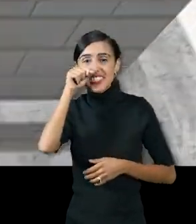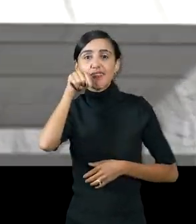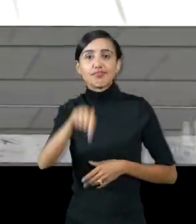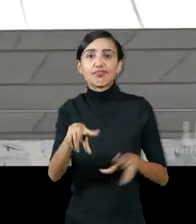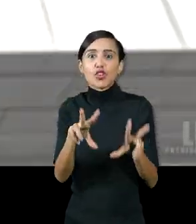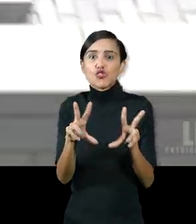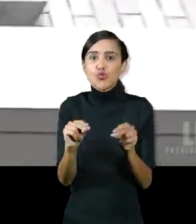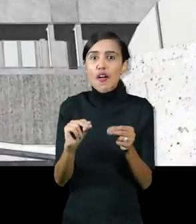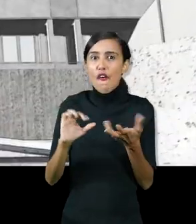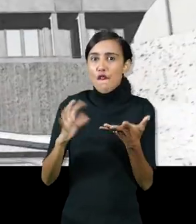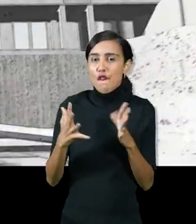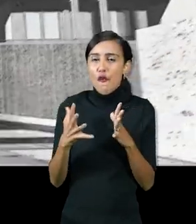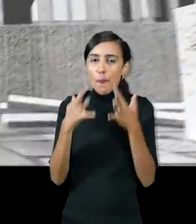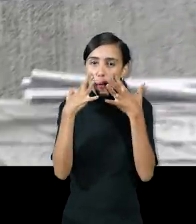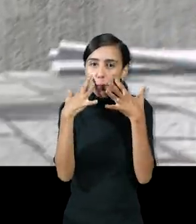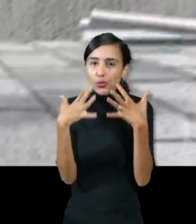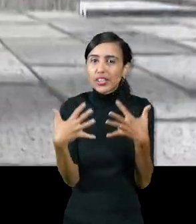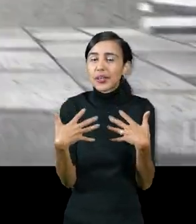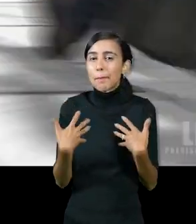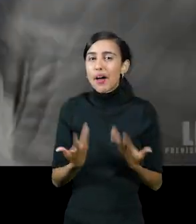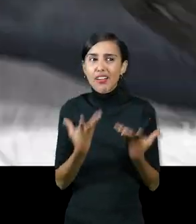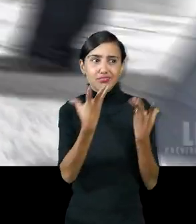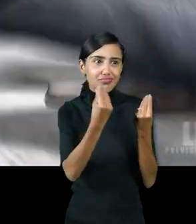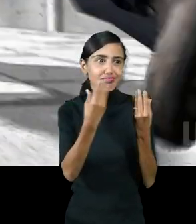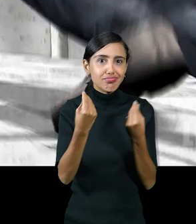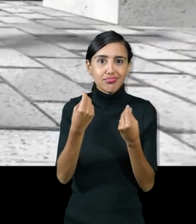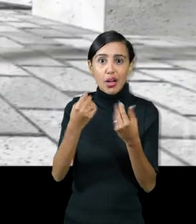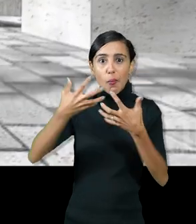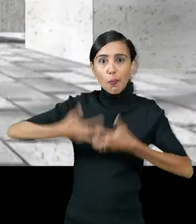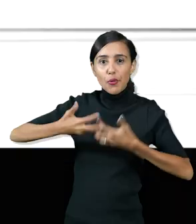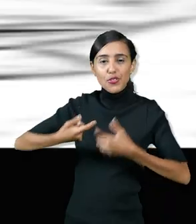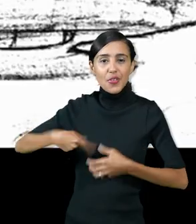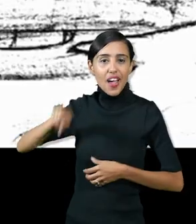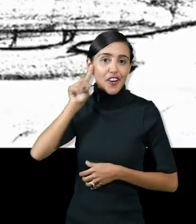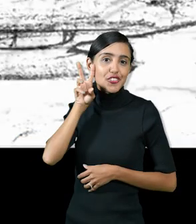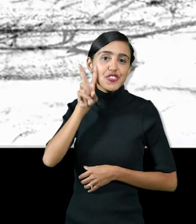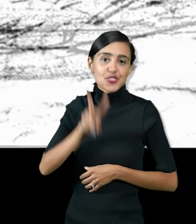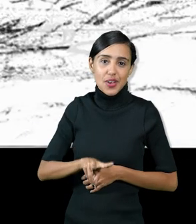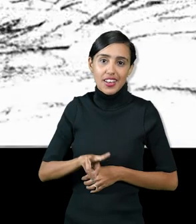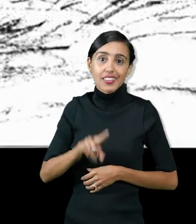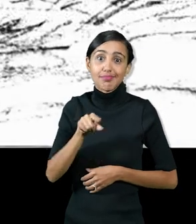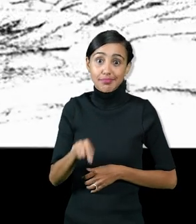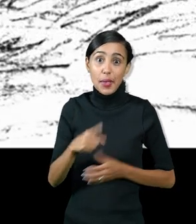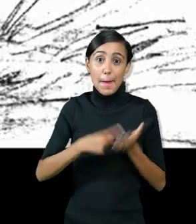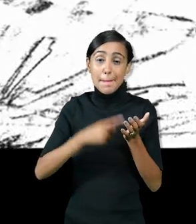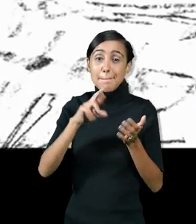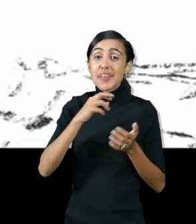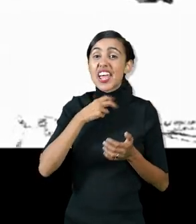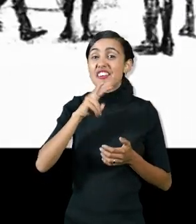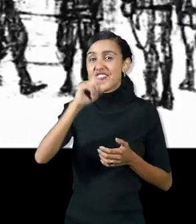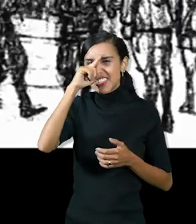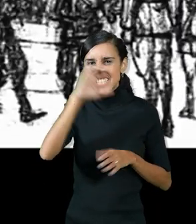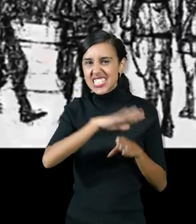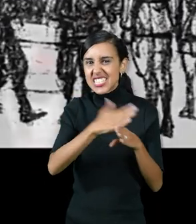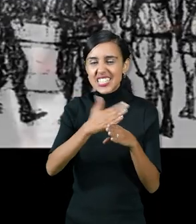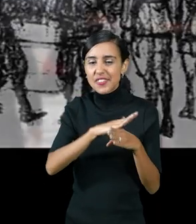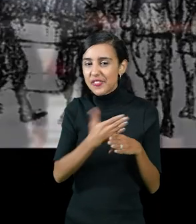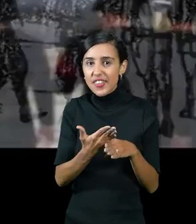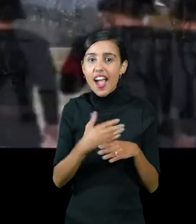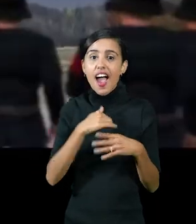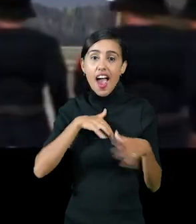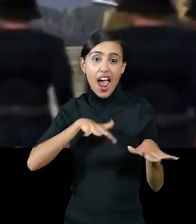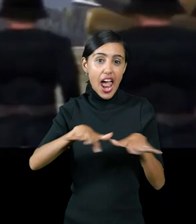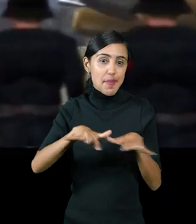una nueva herramienta vital para numerosas producciones audiovisuales. La previs consiste en animaciones